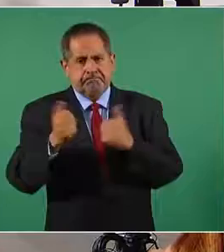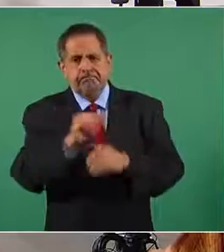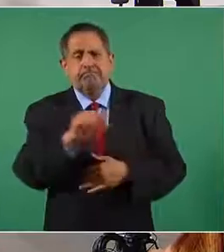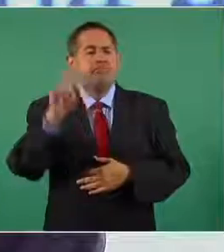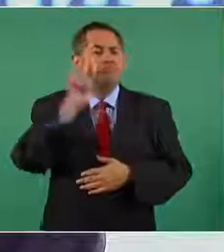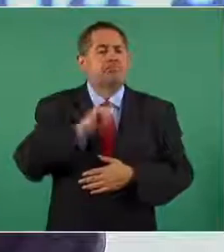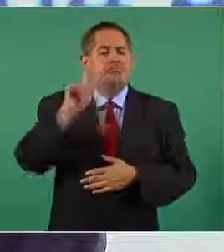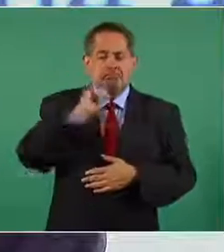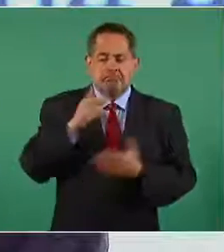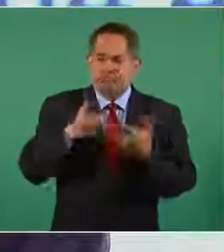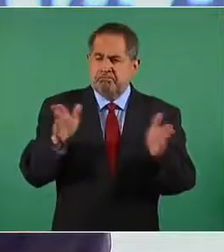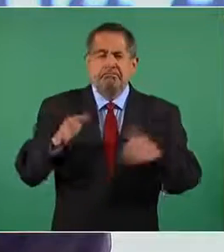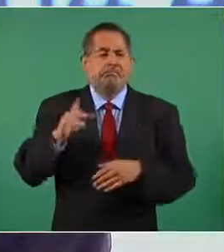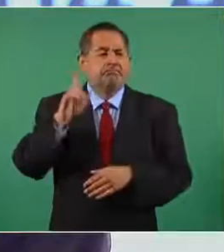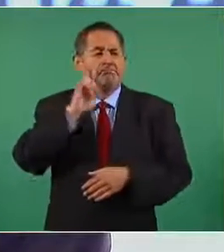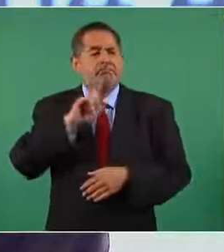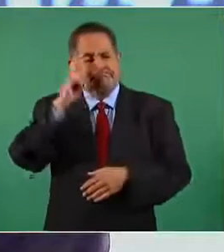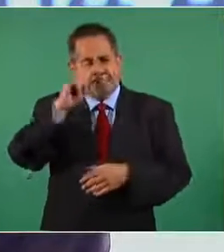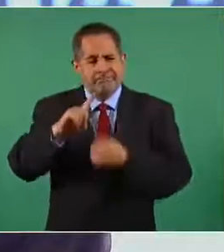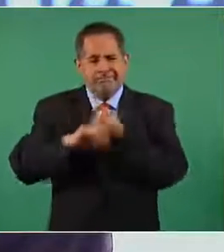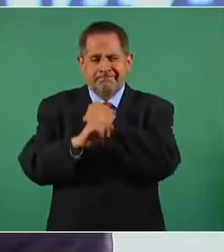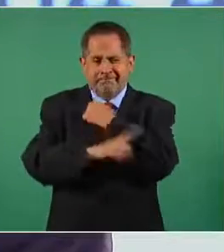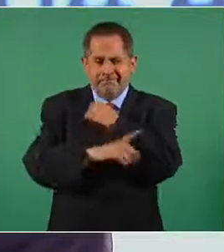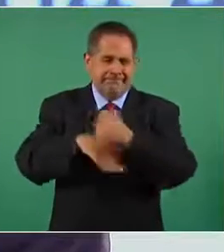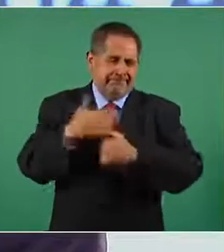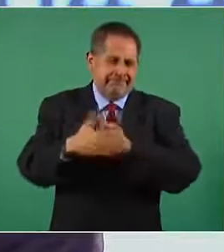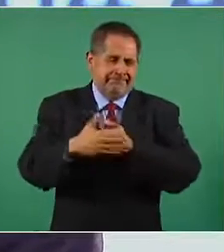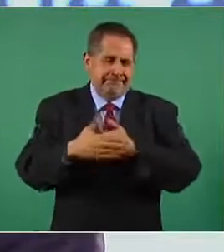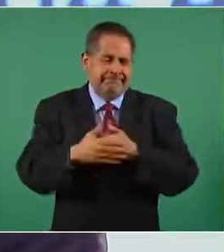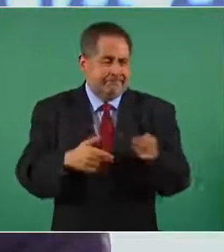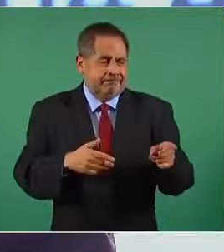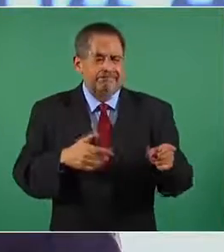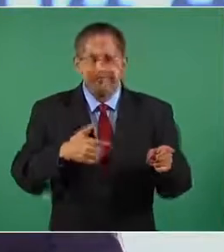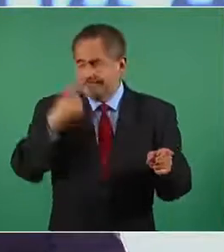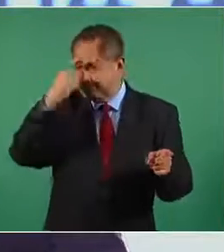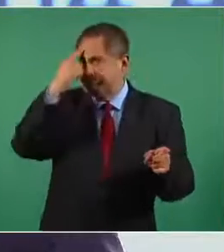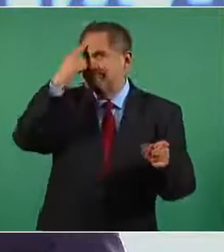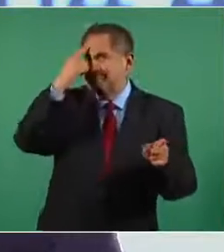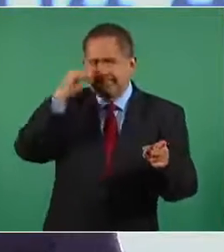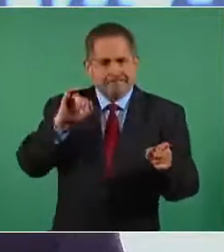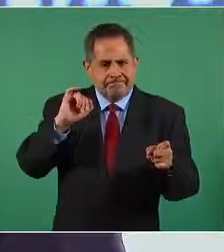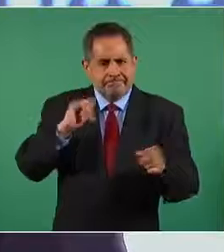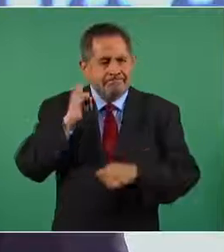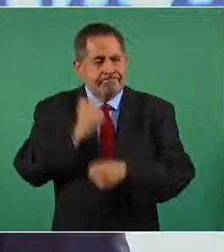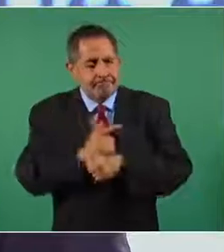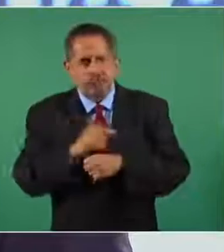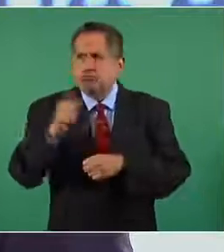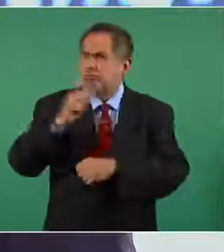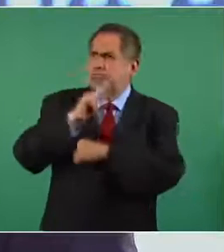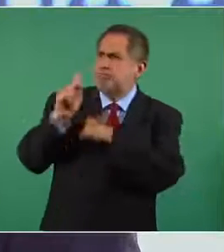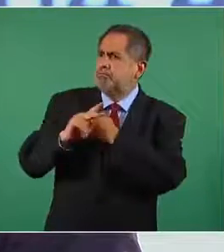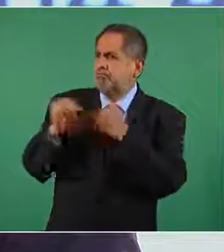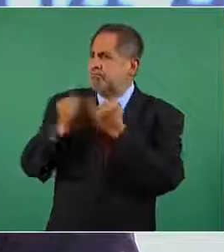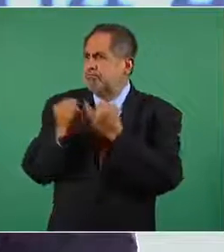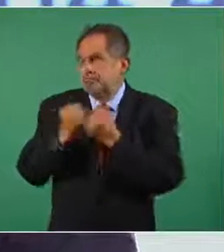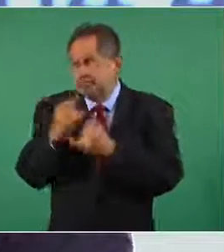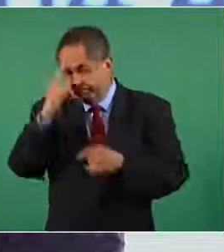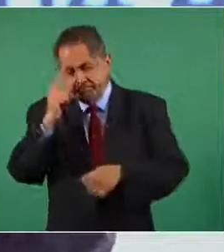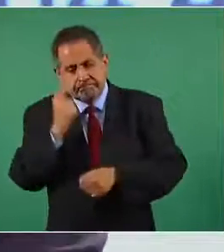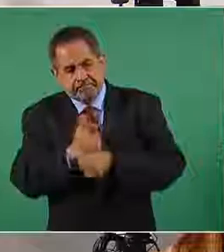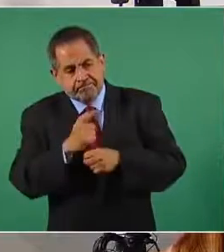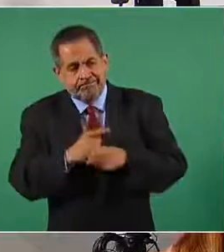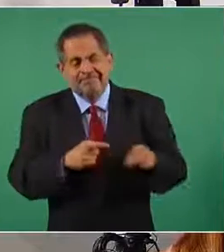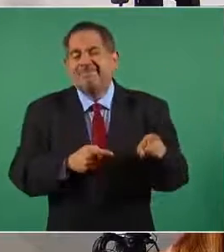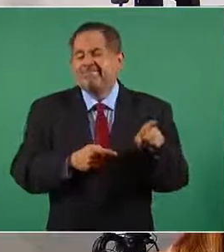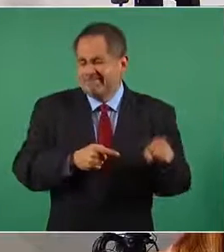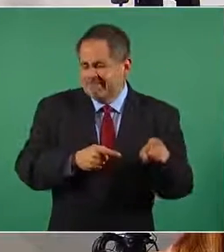mujeres embarazadas, precisamente porque se reconoce en México, se identificó también en otros países del mundo, un mayor